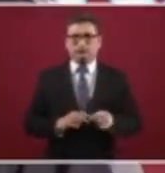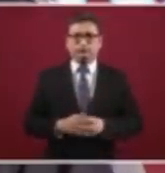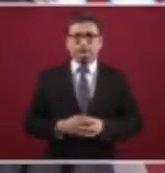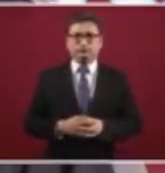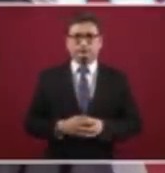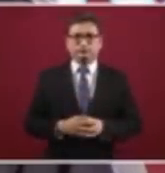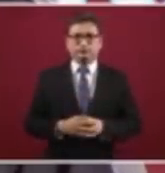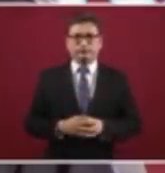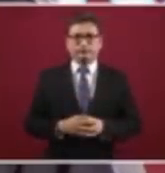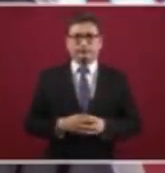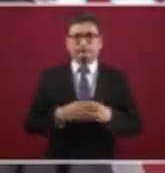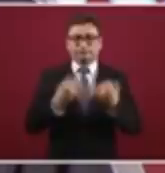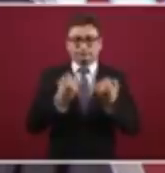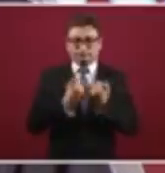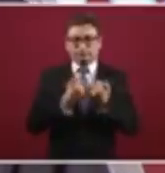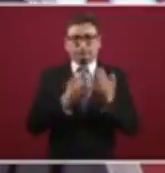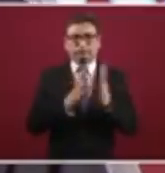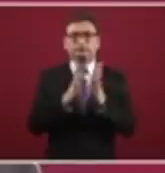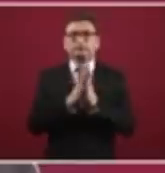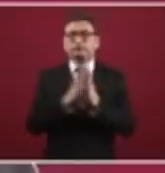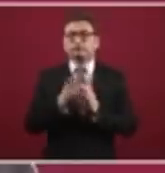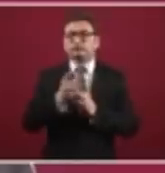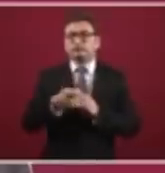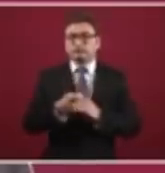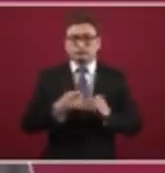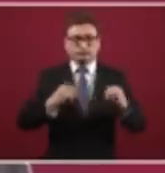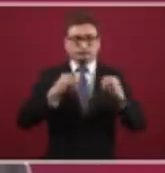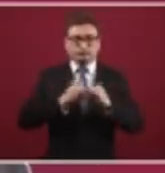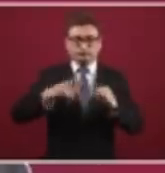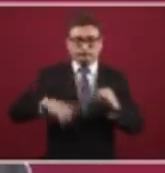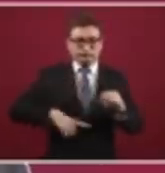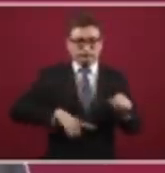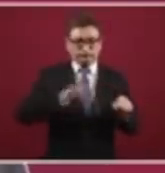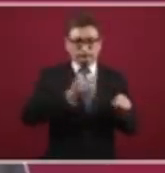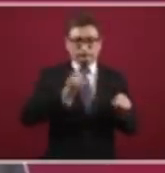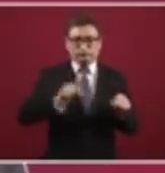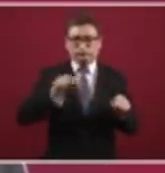y están participando todas las instituciones